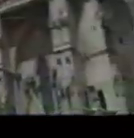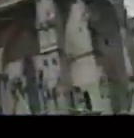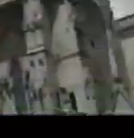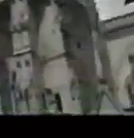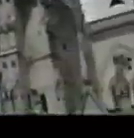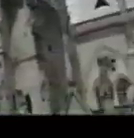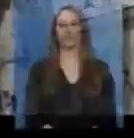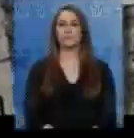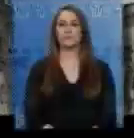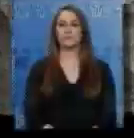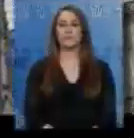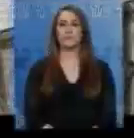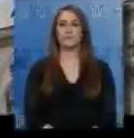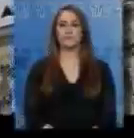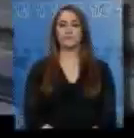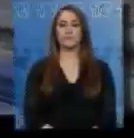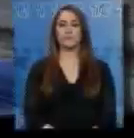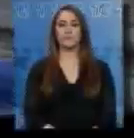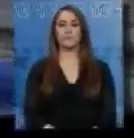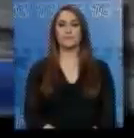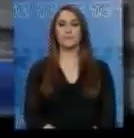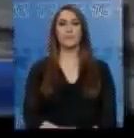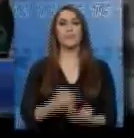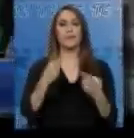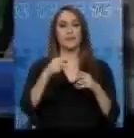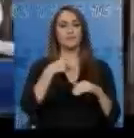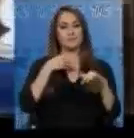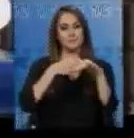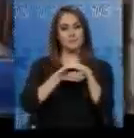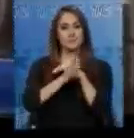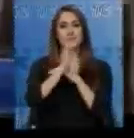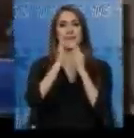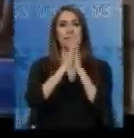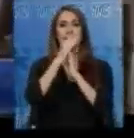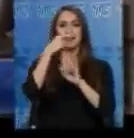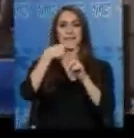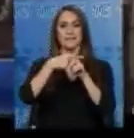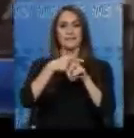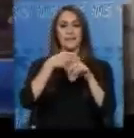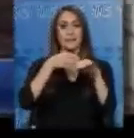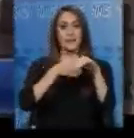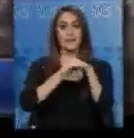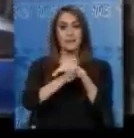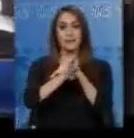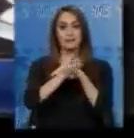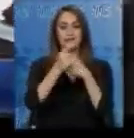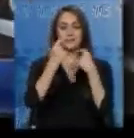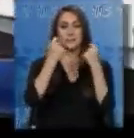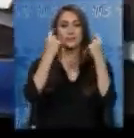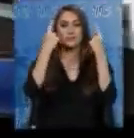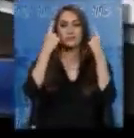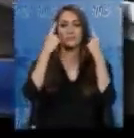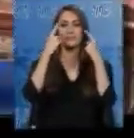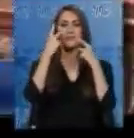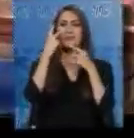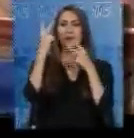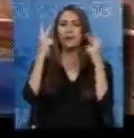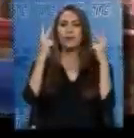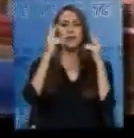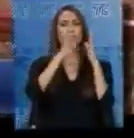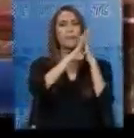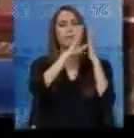de 1985. No podíamos evitar conocer su interior. Al ingreso, sorprenden su arquitectura y